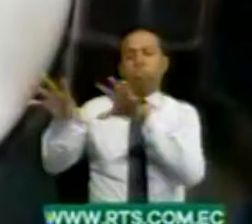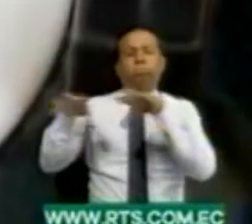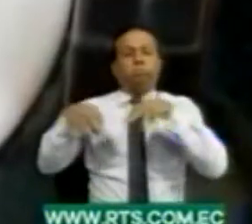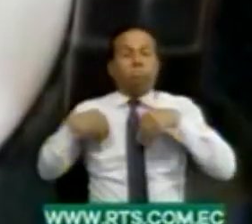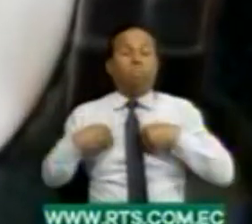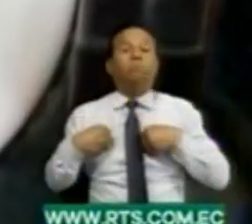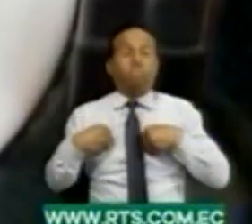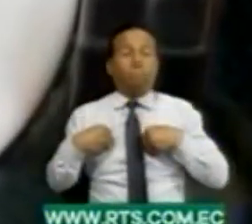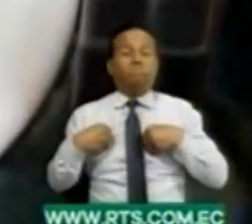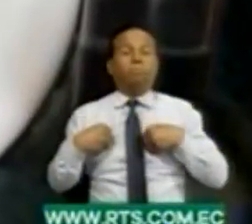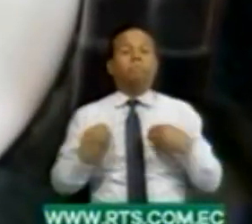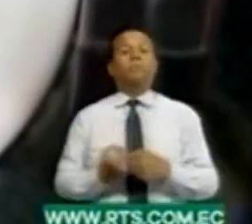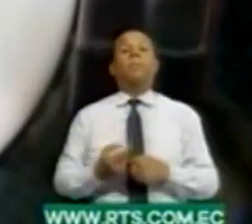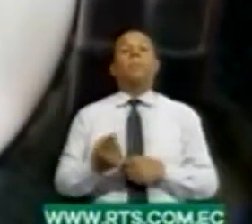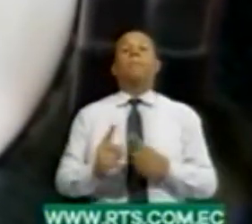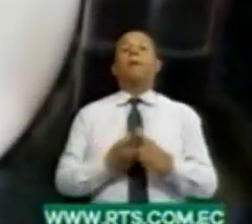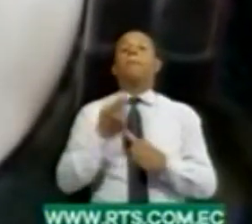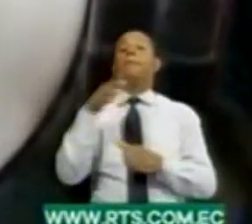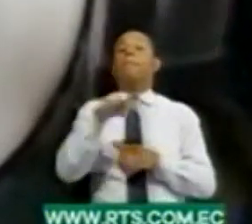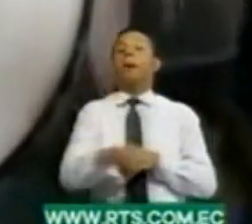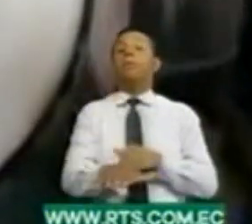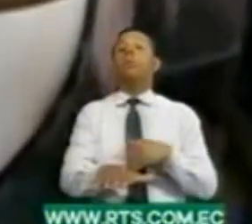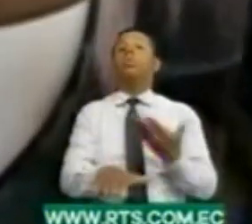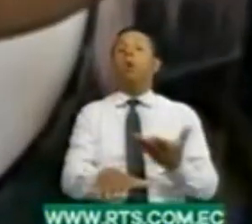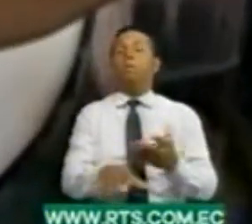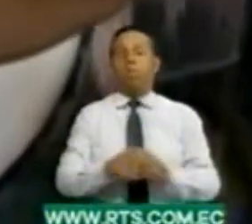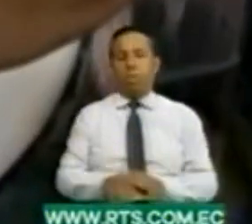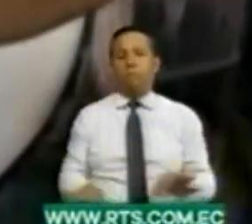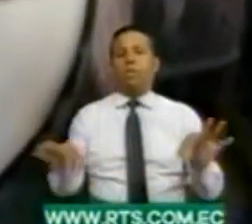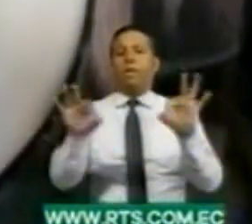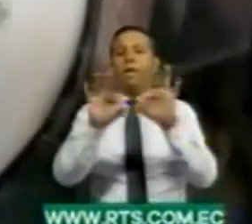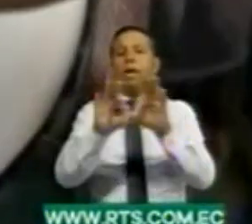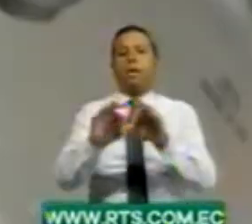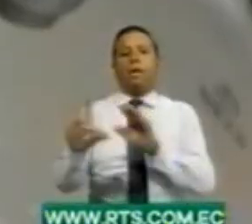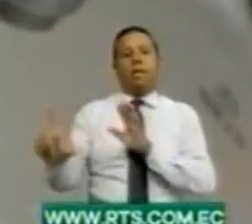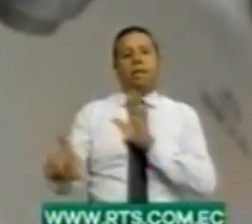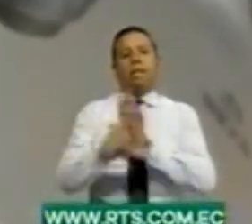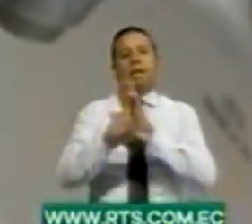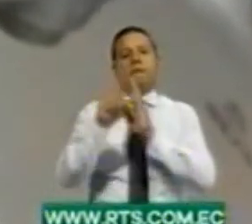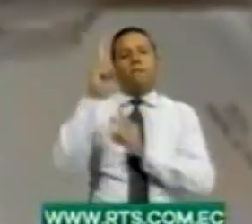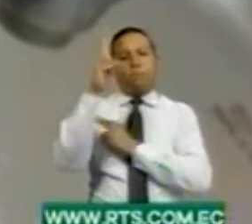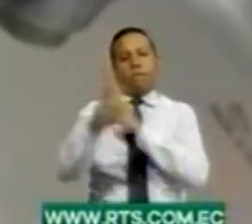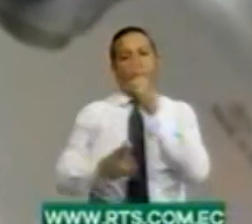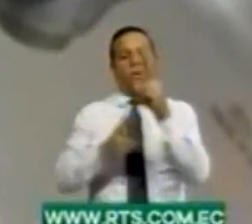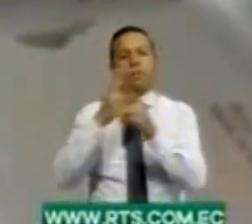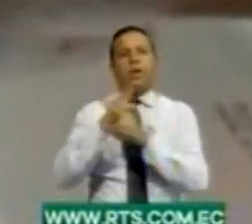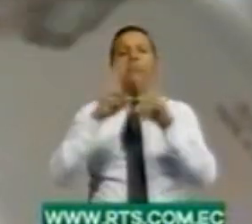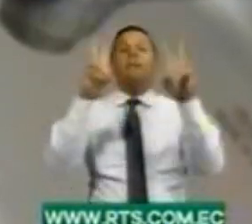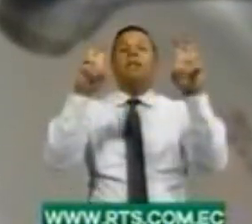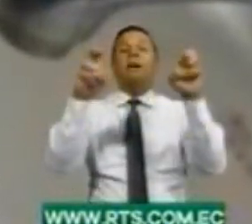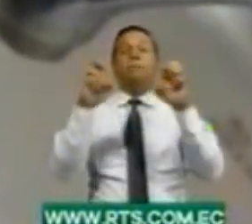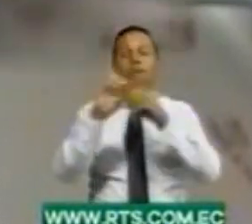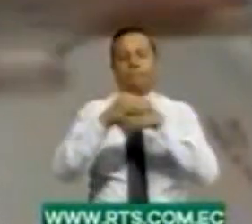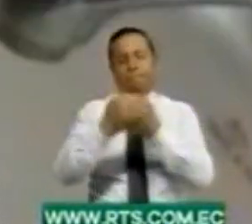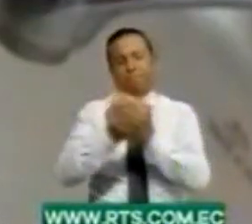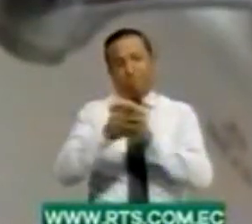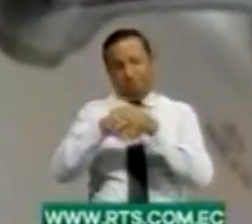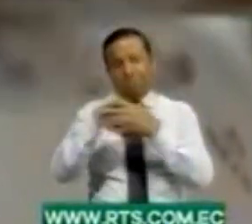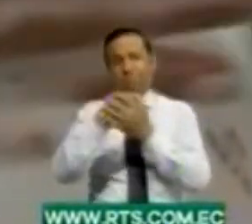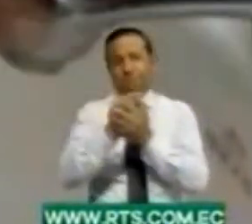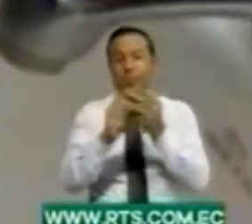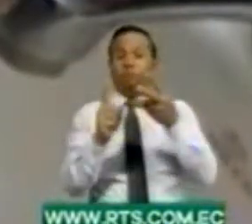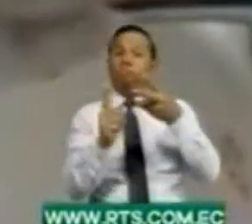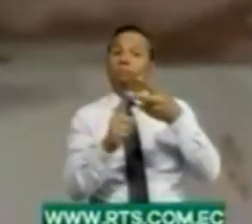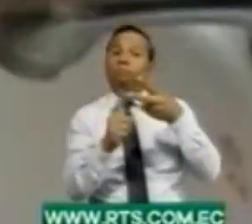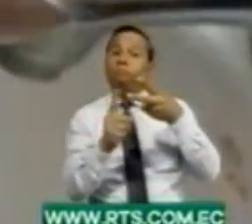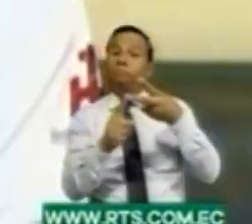el primer paso responde a una norma universal que es el lavado de manos el segundo a la medida de aislamiento